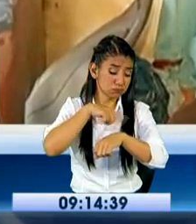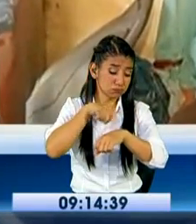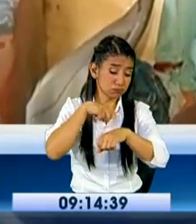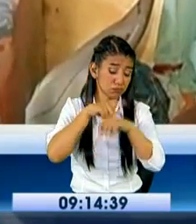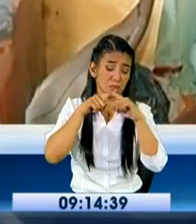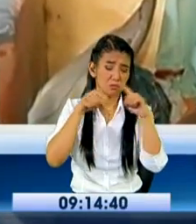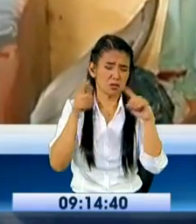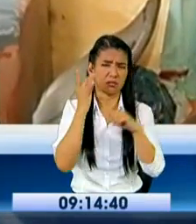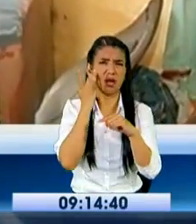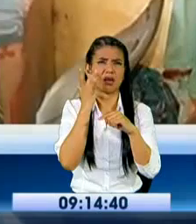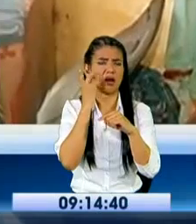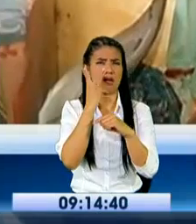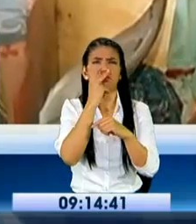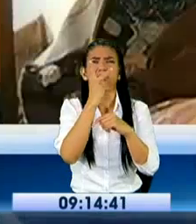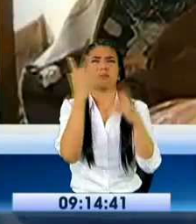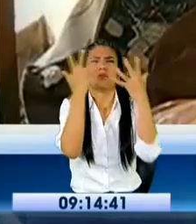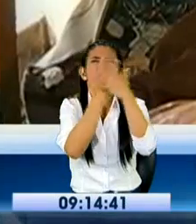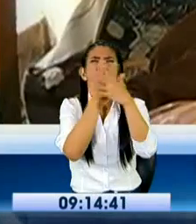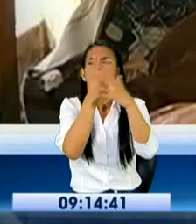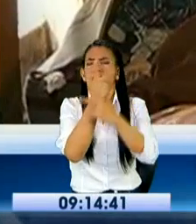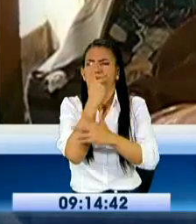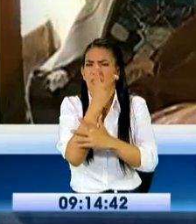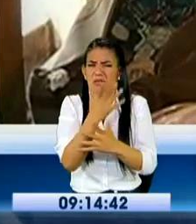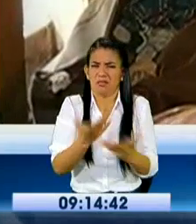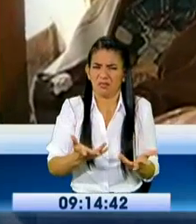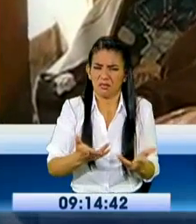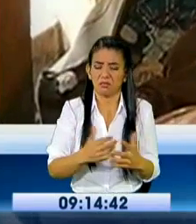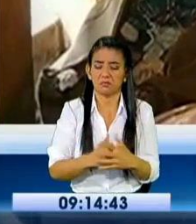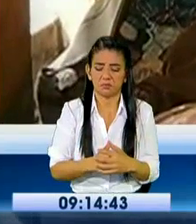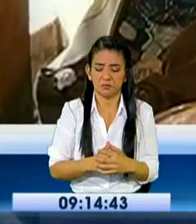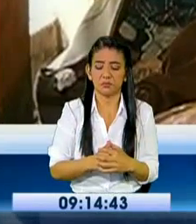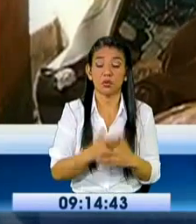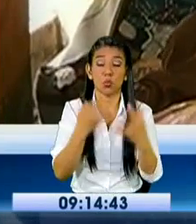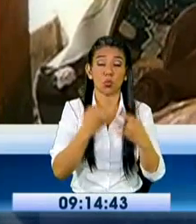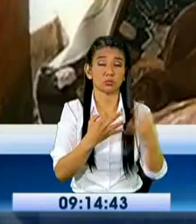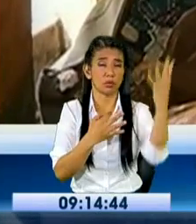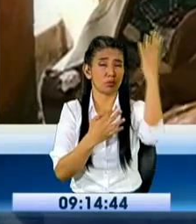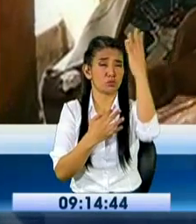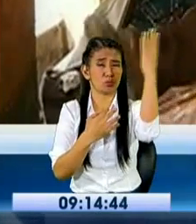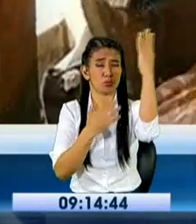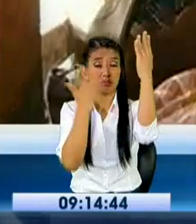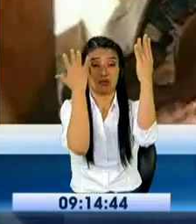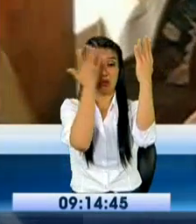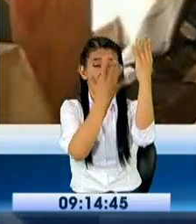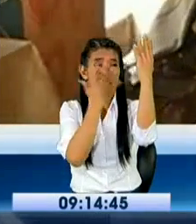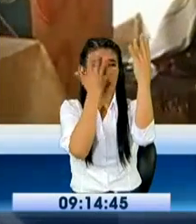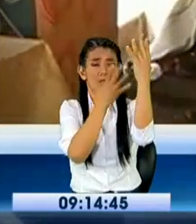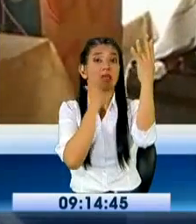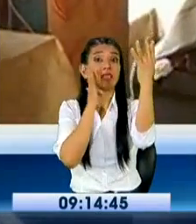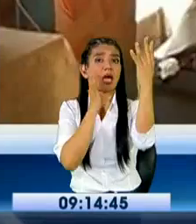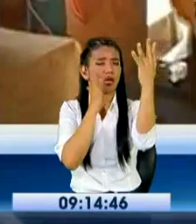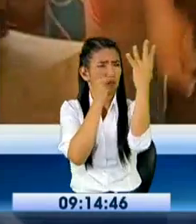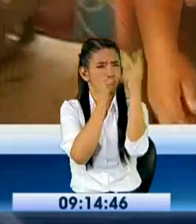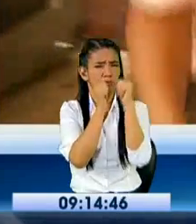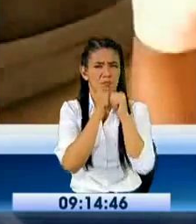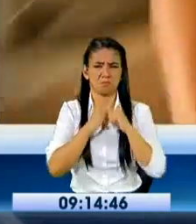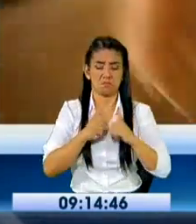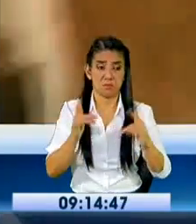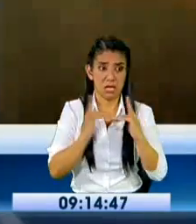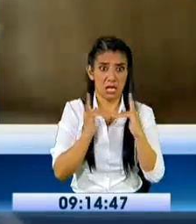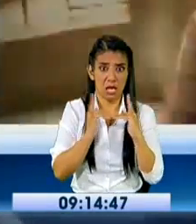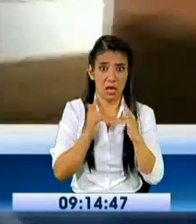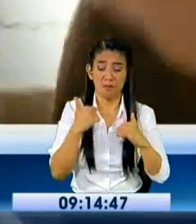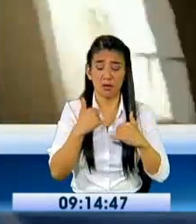que algo extraño ocurrió en esos instantes. Una sombra extraña apareció junto a su cama. Yo salí